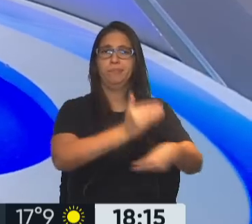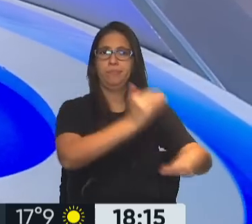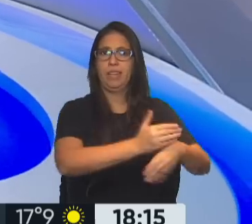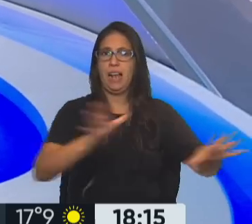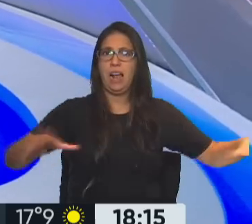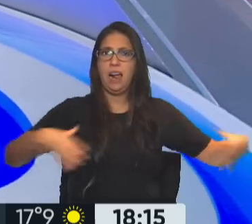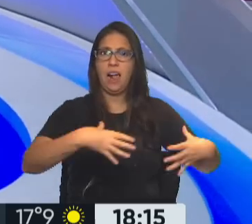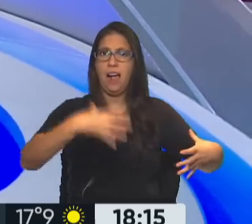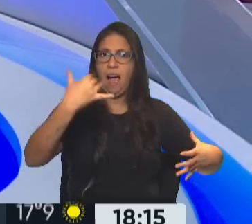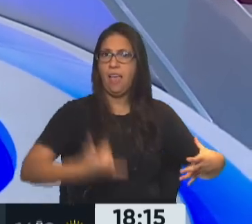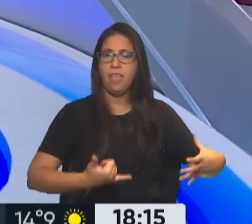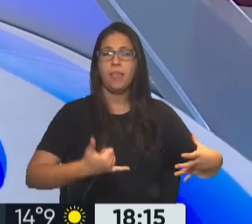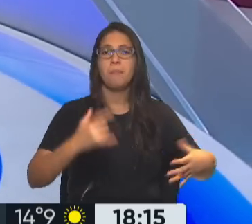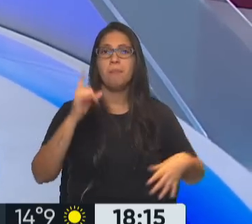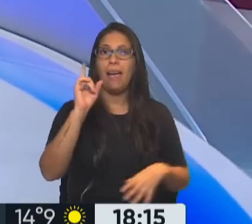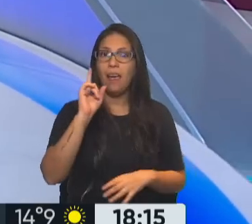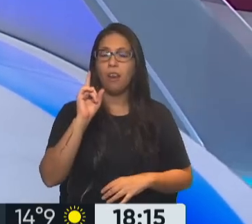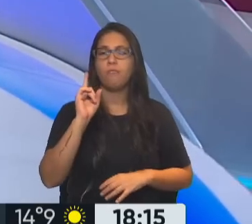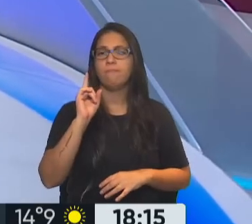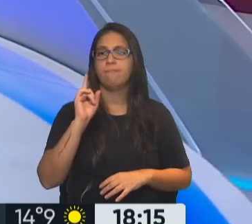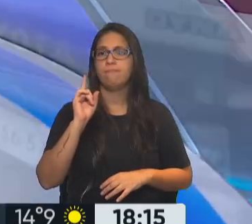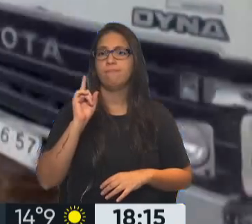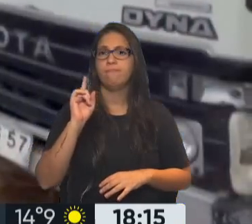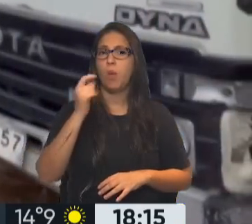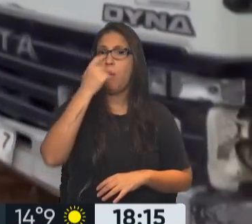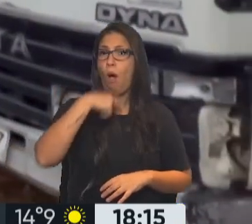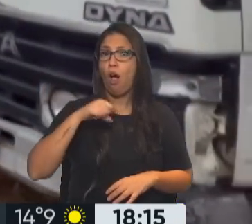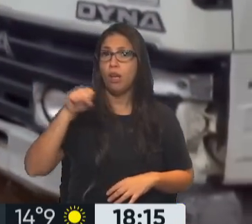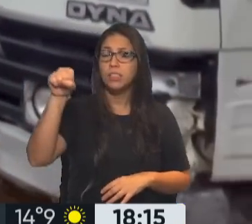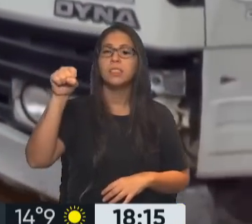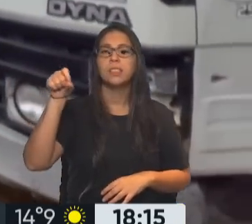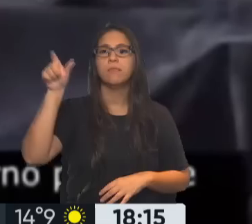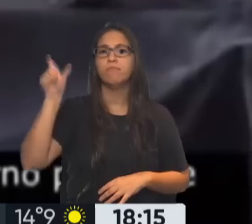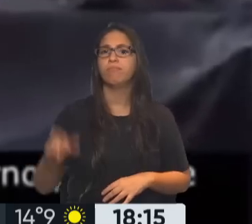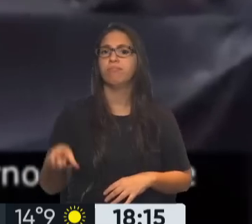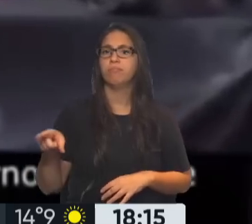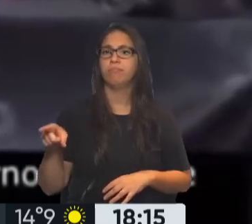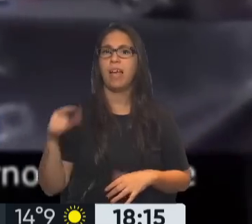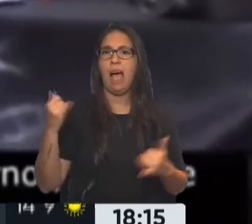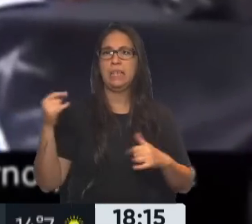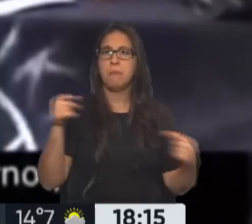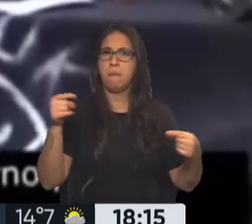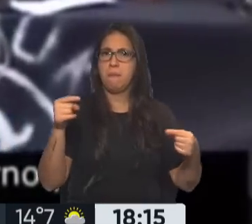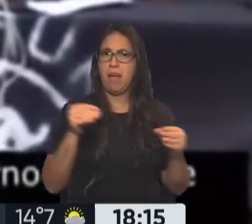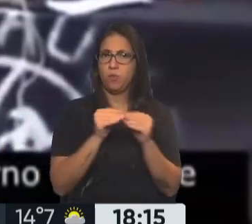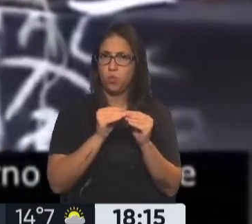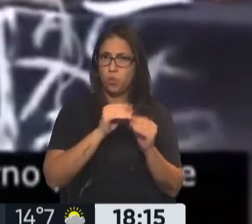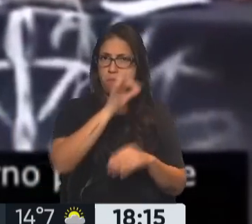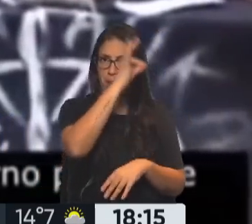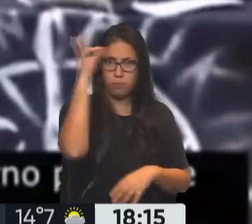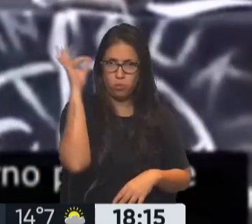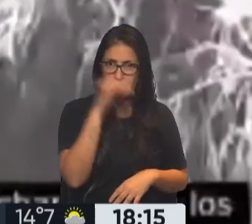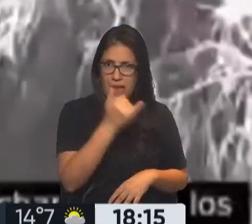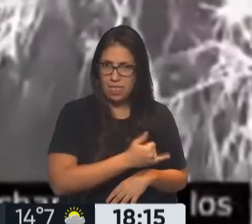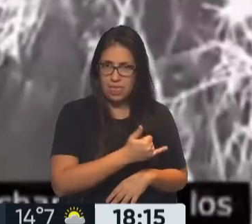estado de sitio. Pero a lo que voy es, el propio Boric tiene, digamos, los conflictos por la cuestión mapuche por un lado, pero sí remarcar